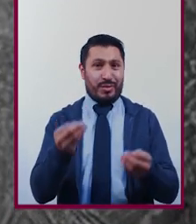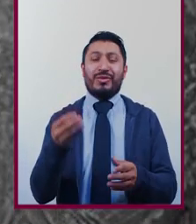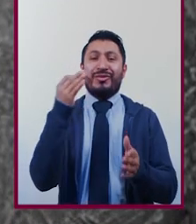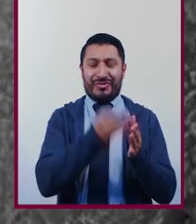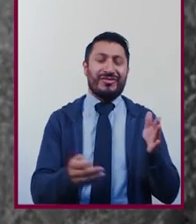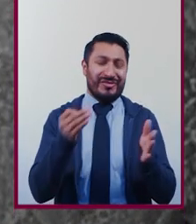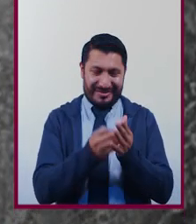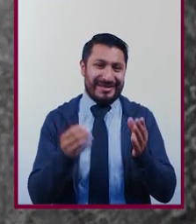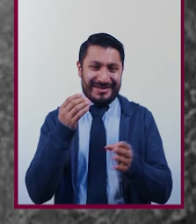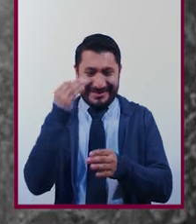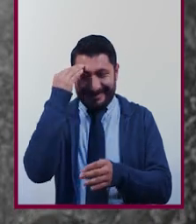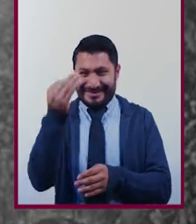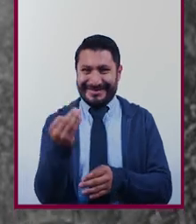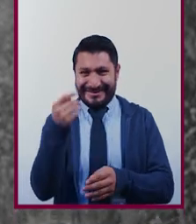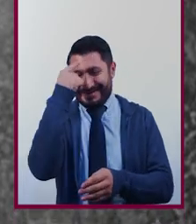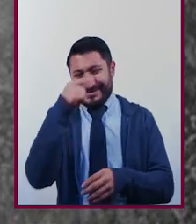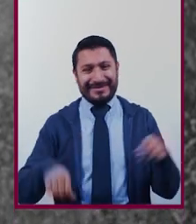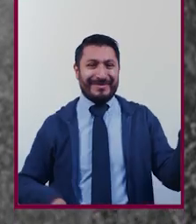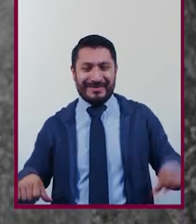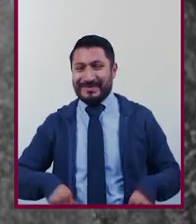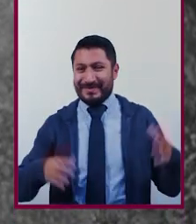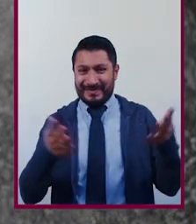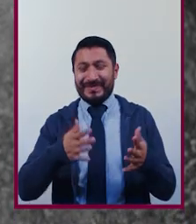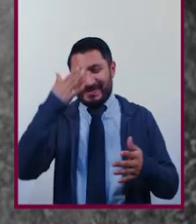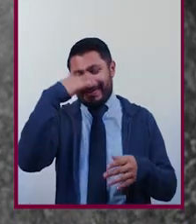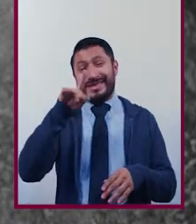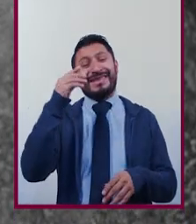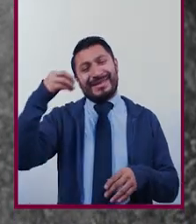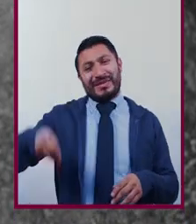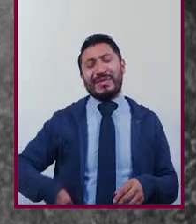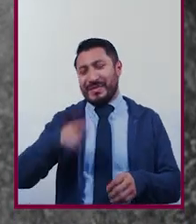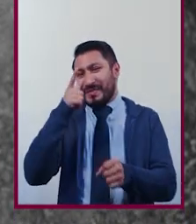todos tus quehaceres. Ya sabemos a quién culpar.